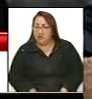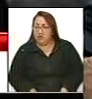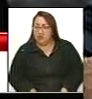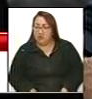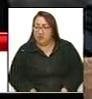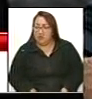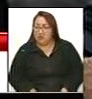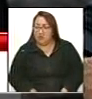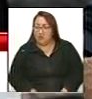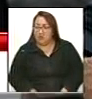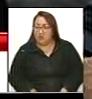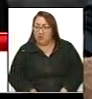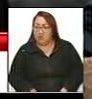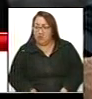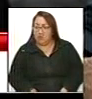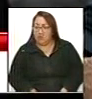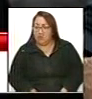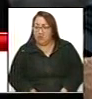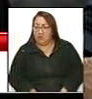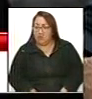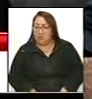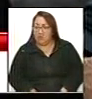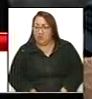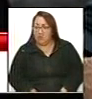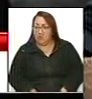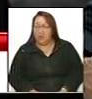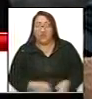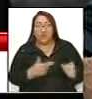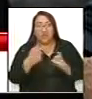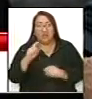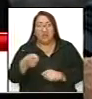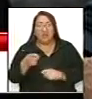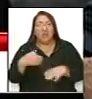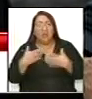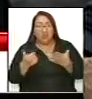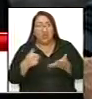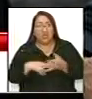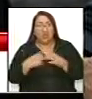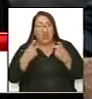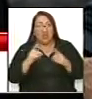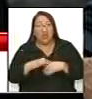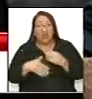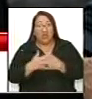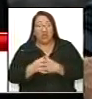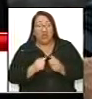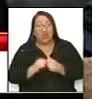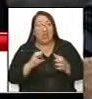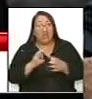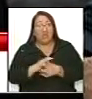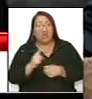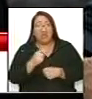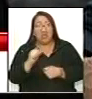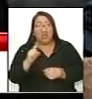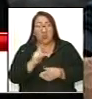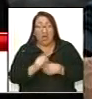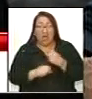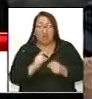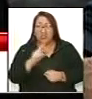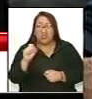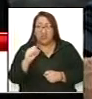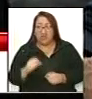perciben 700.000, 1.000.000 de soles al año, va a tener la misma capacidad de decisión que aquel asociado que produce 1.000 soles al año o 100